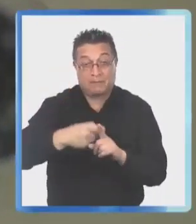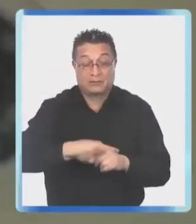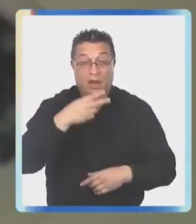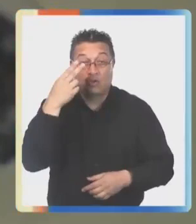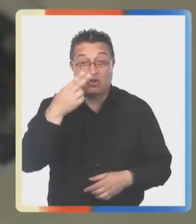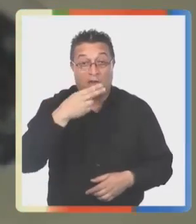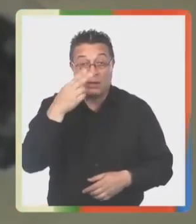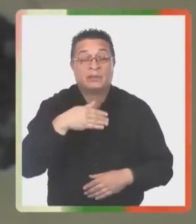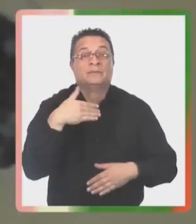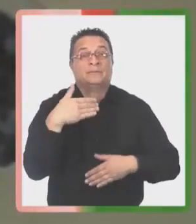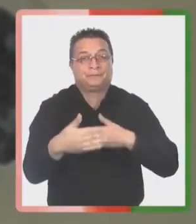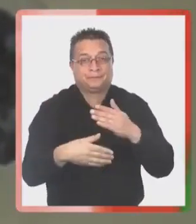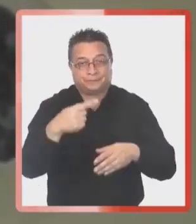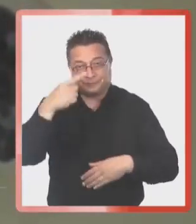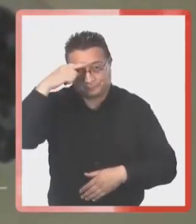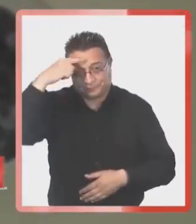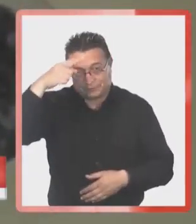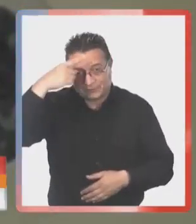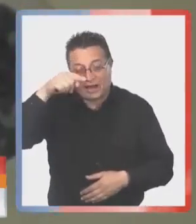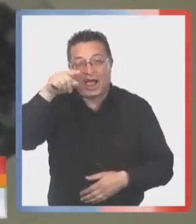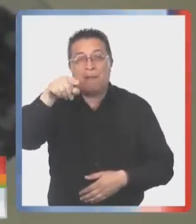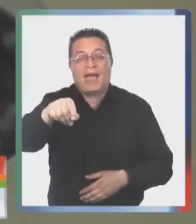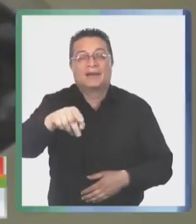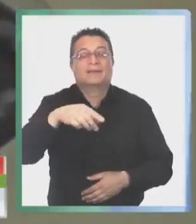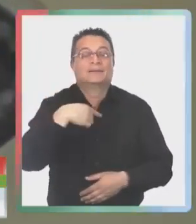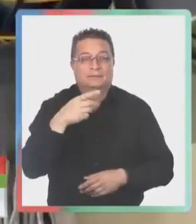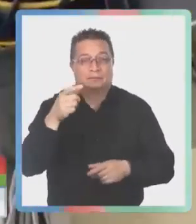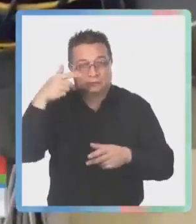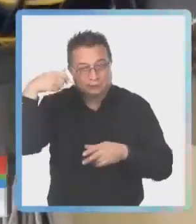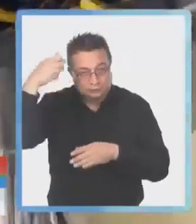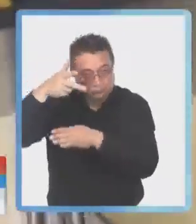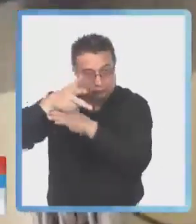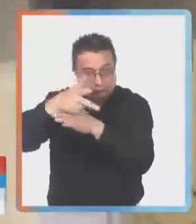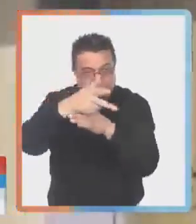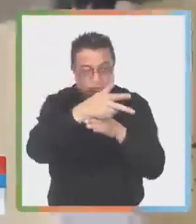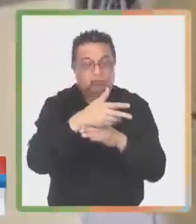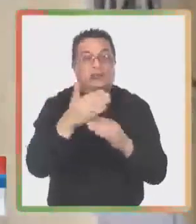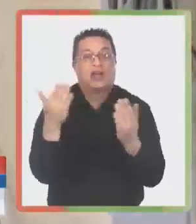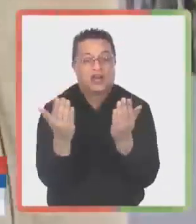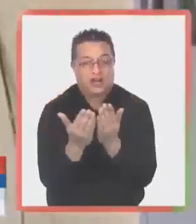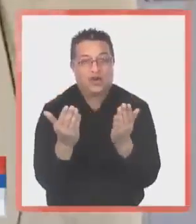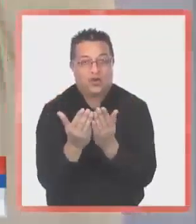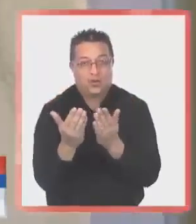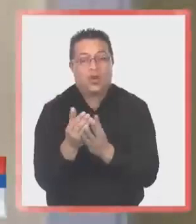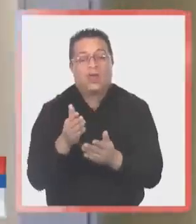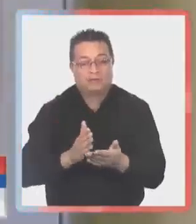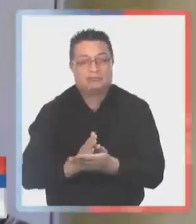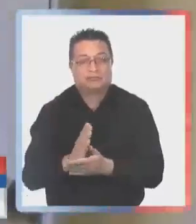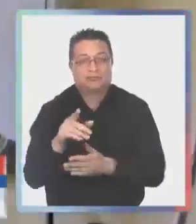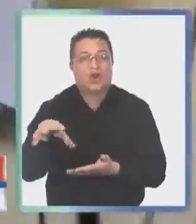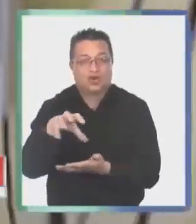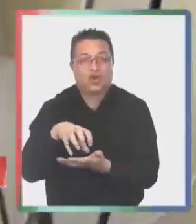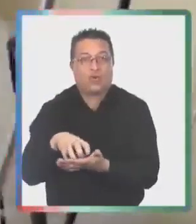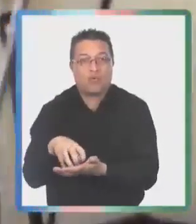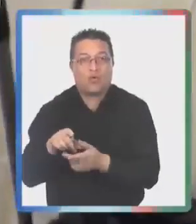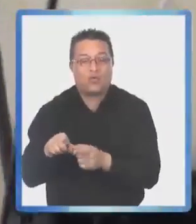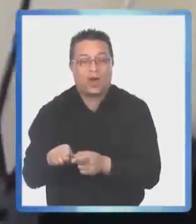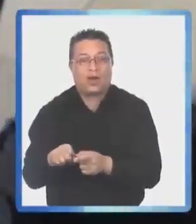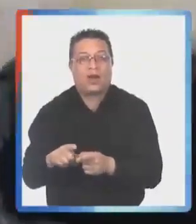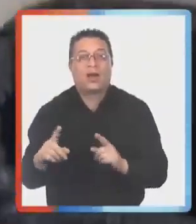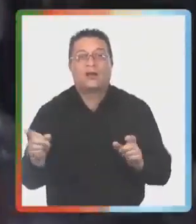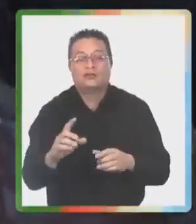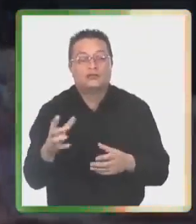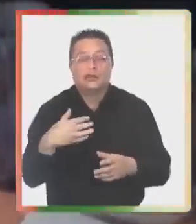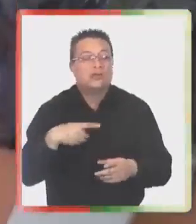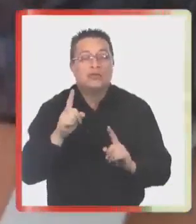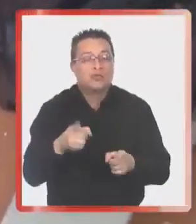el mes de noviembre que funciona en Calama la central de cámaras de monitoreo de los establecimientos educacionales de la comuna,